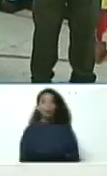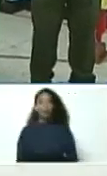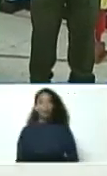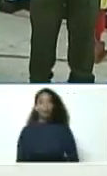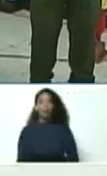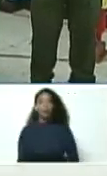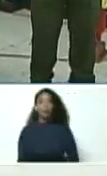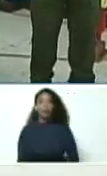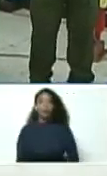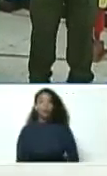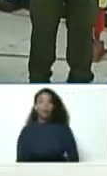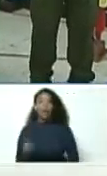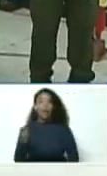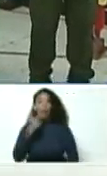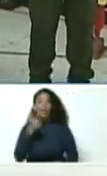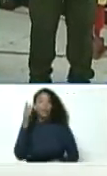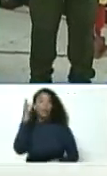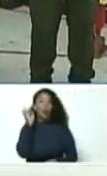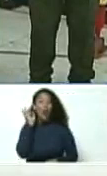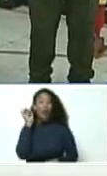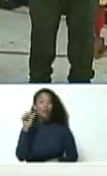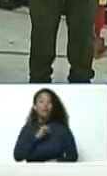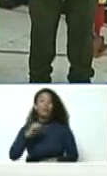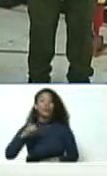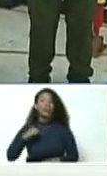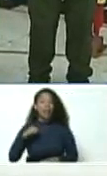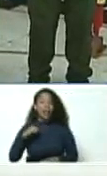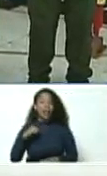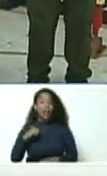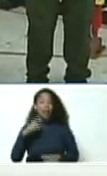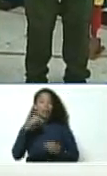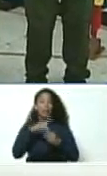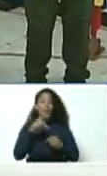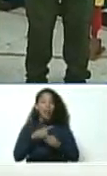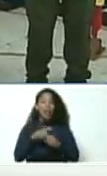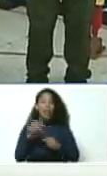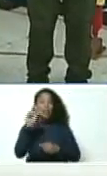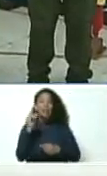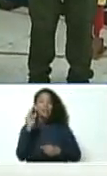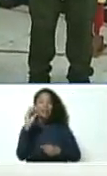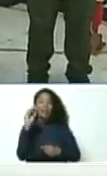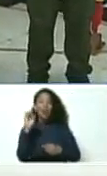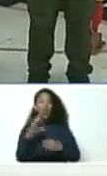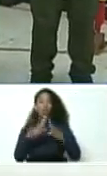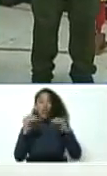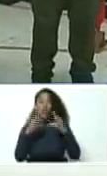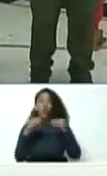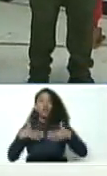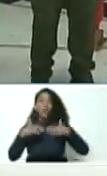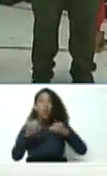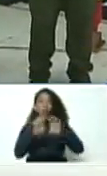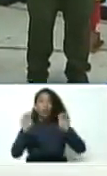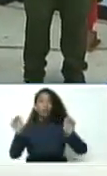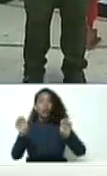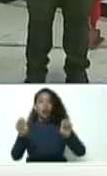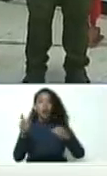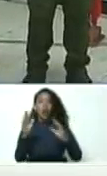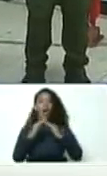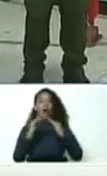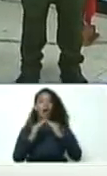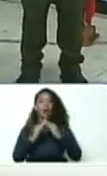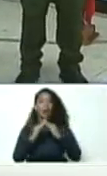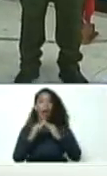PDVSA, que va a privatizar SIDOR, que va a privatizar todo, todo. La salud, la educación, la vivienda,